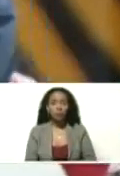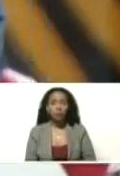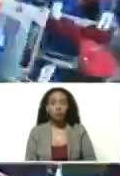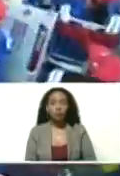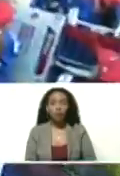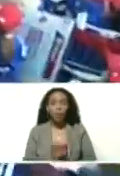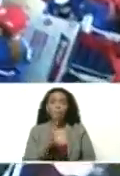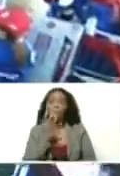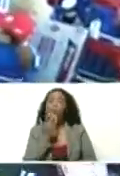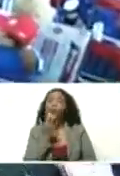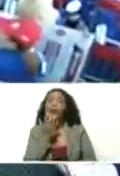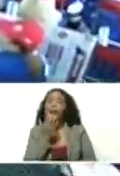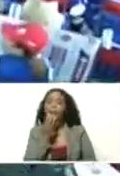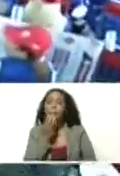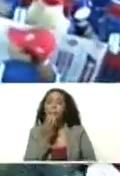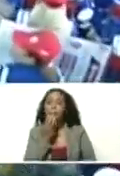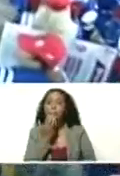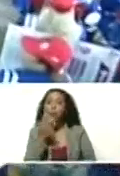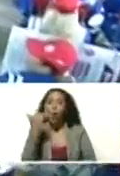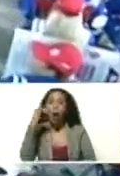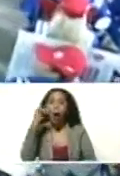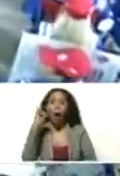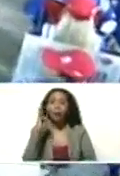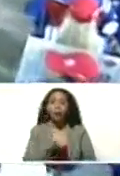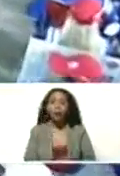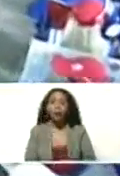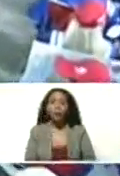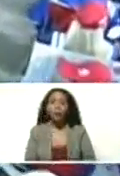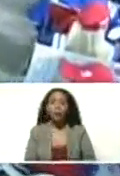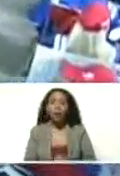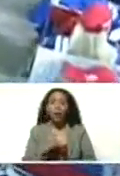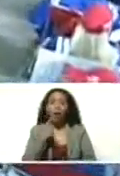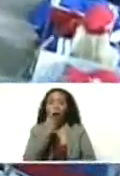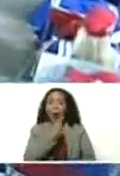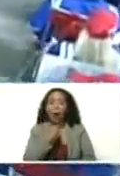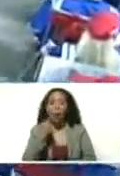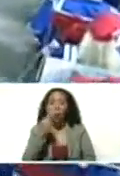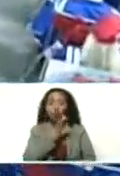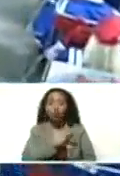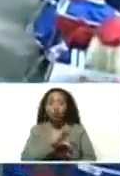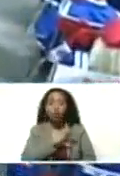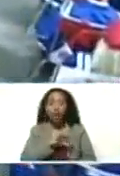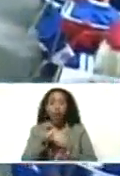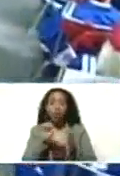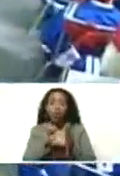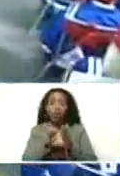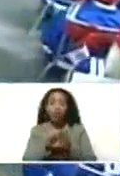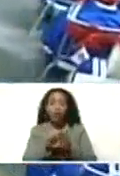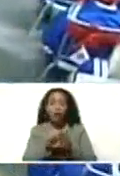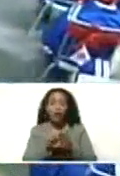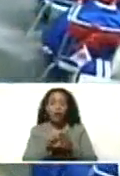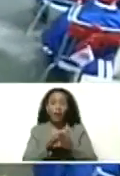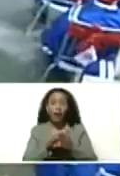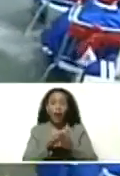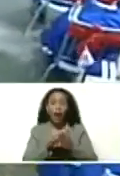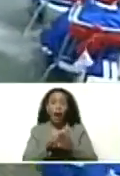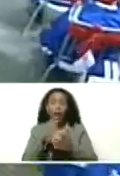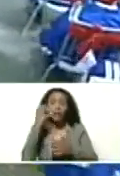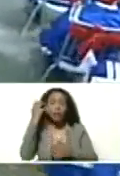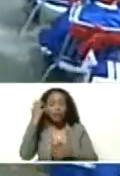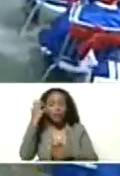Por ejemplo, en las acerías, presidente, tenemos la boquilla soberana, que es por donde descarga el acero líquido desde